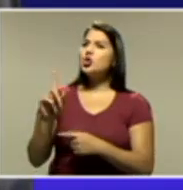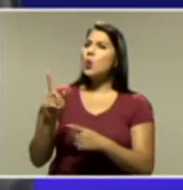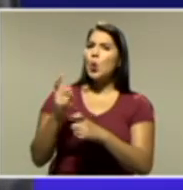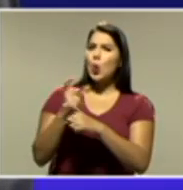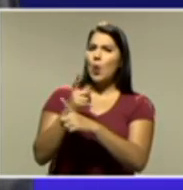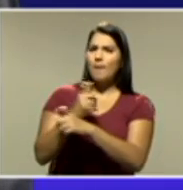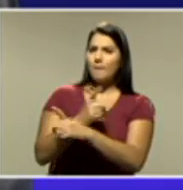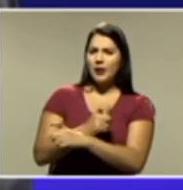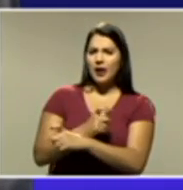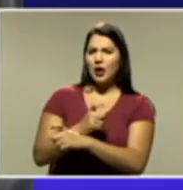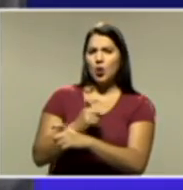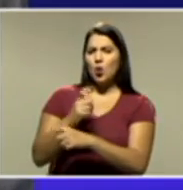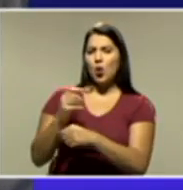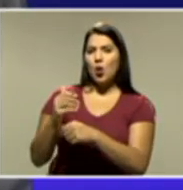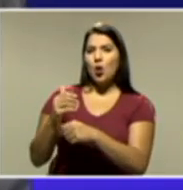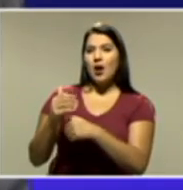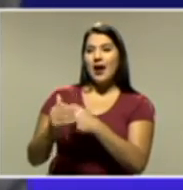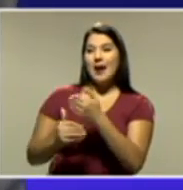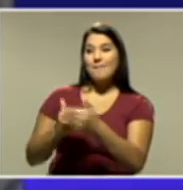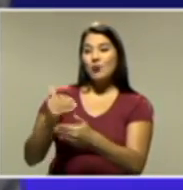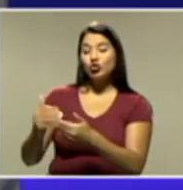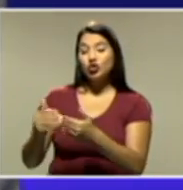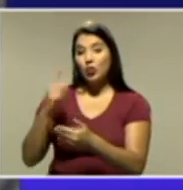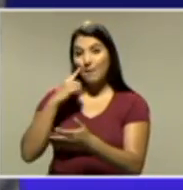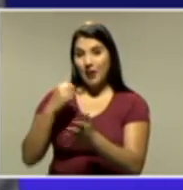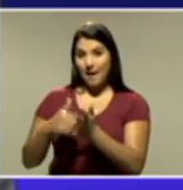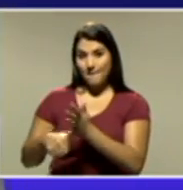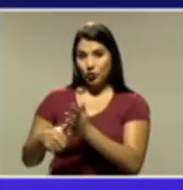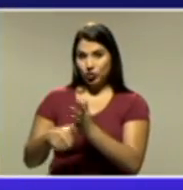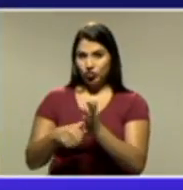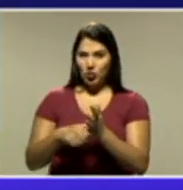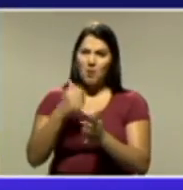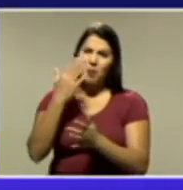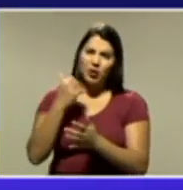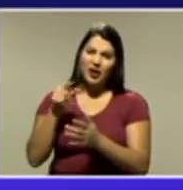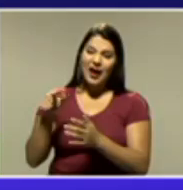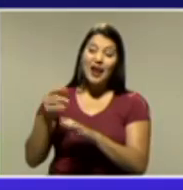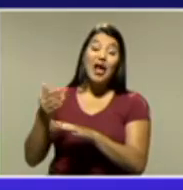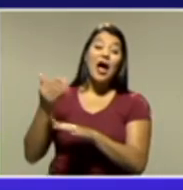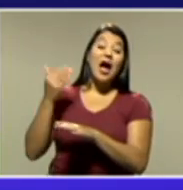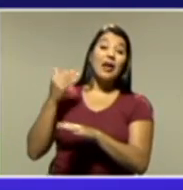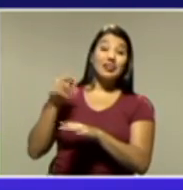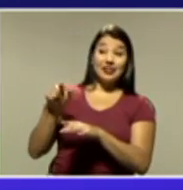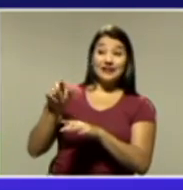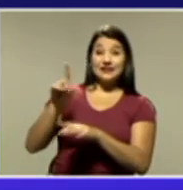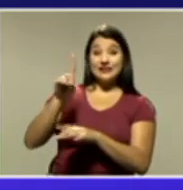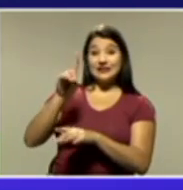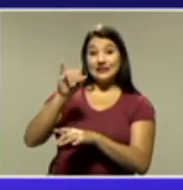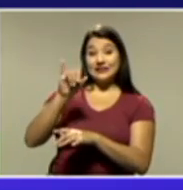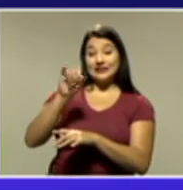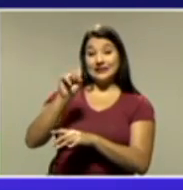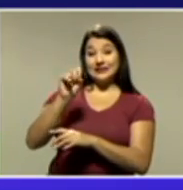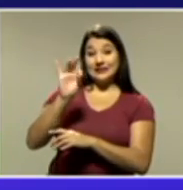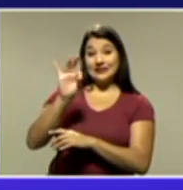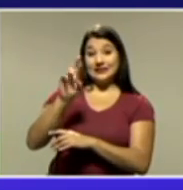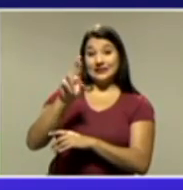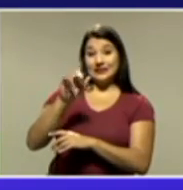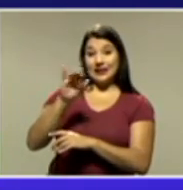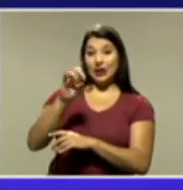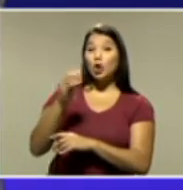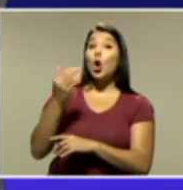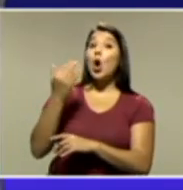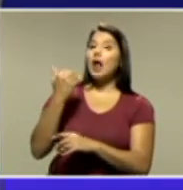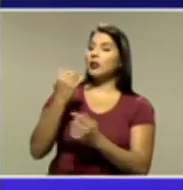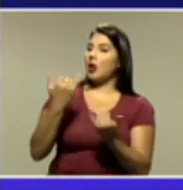compleja la logística electoral, porque lo que era antes un distrito ahora pasa a ser un cantón. Es decir, el tema de